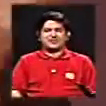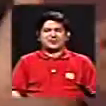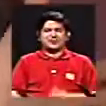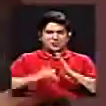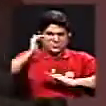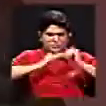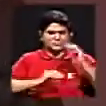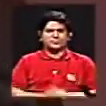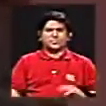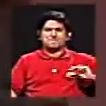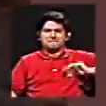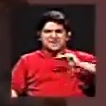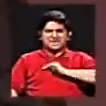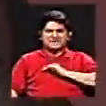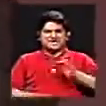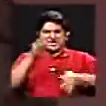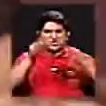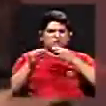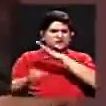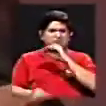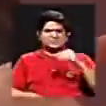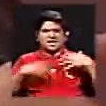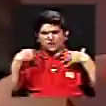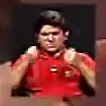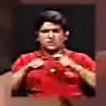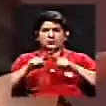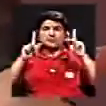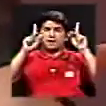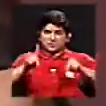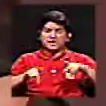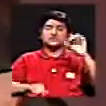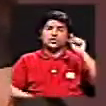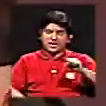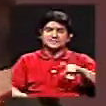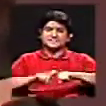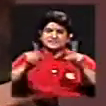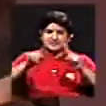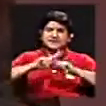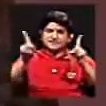un arquitecto en el Ministerio de Salud, y por qué si piensan en gente de otras uh-huh.